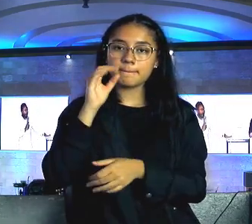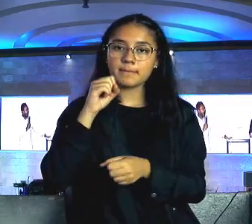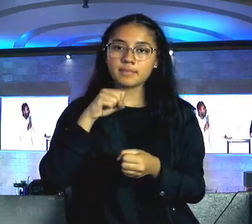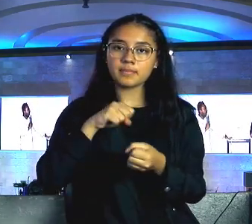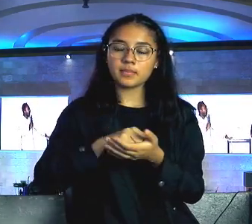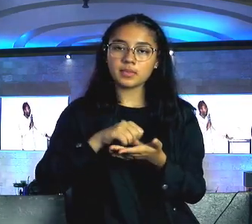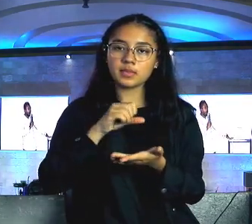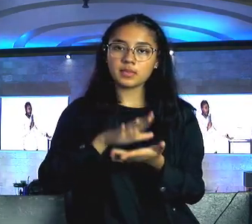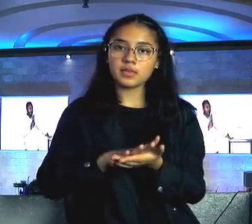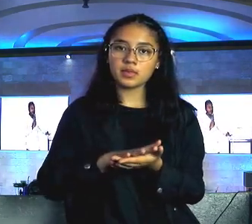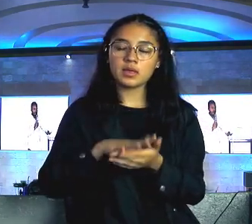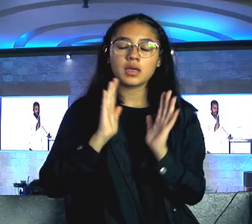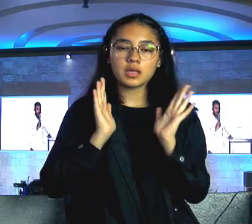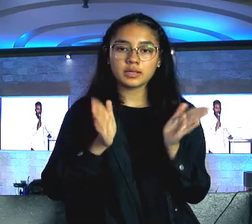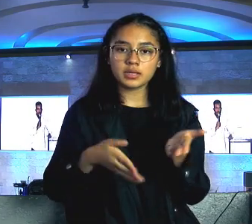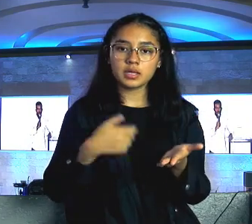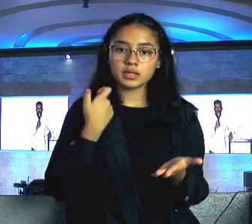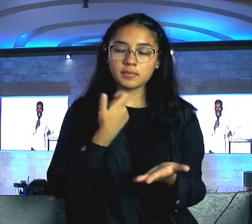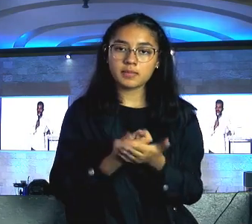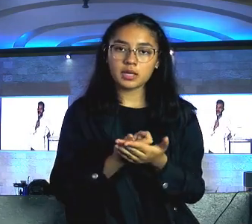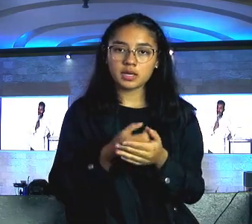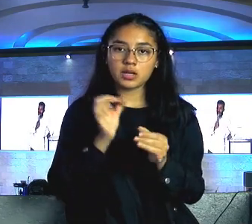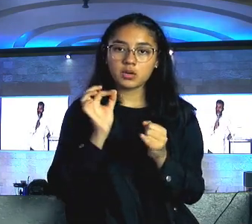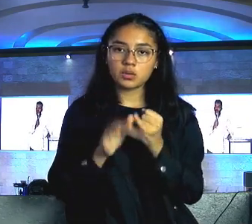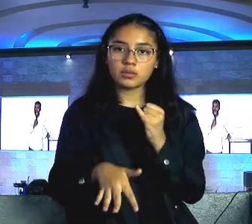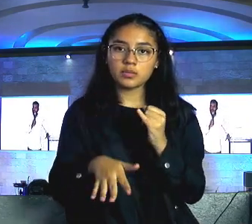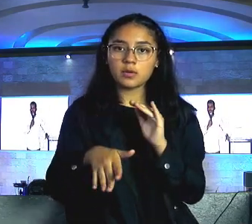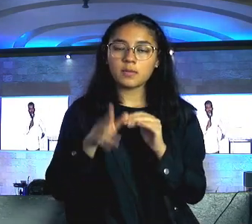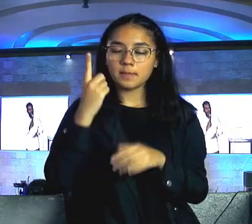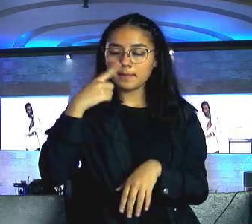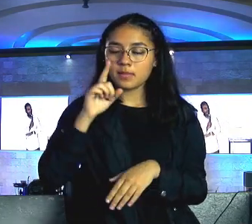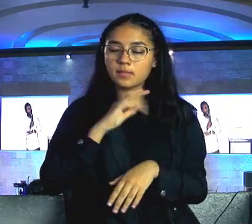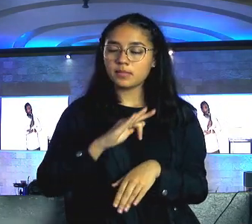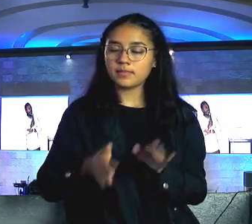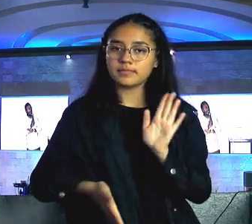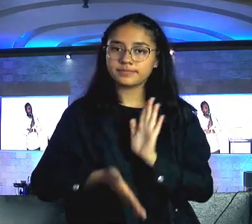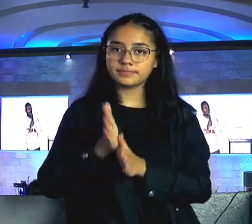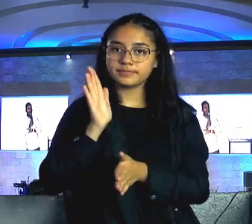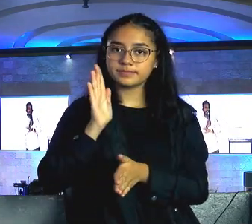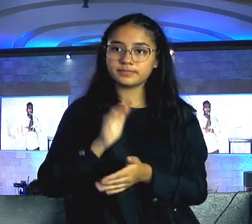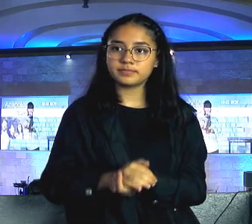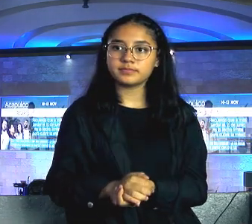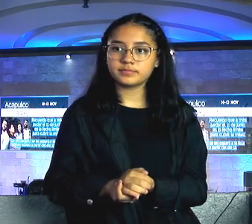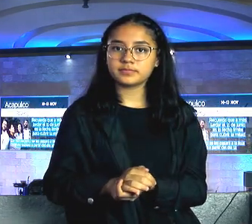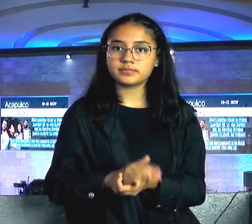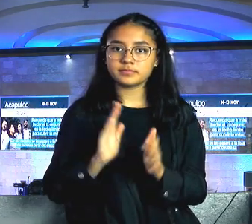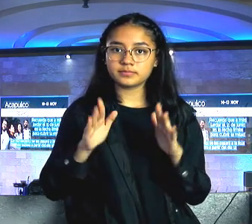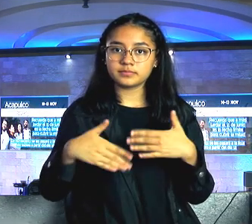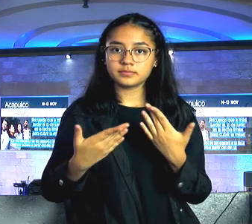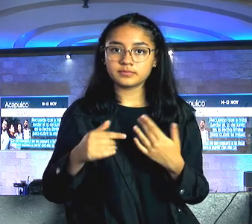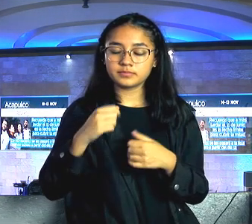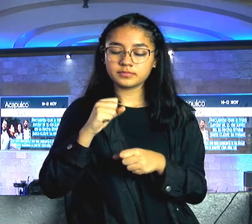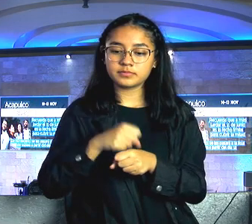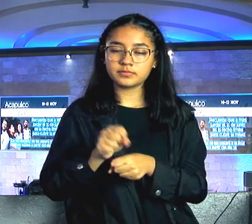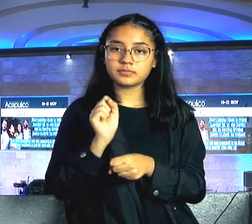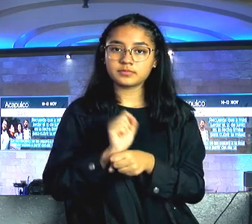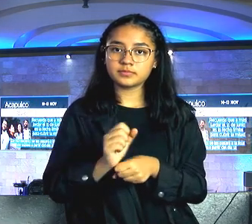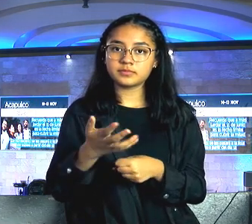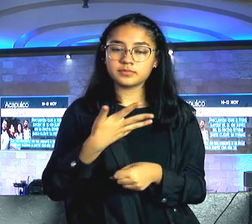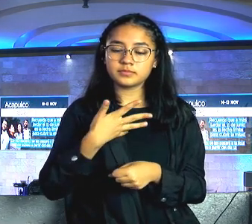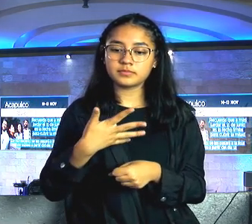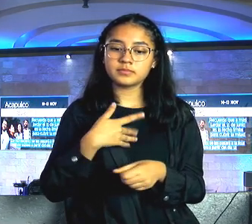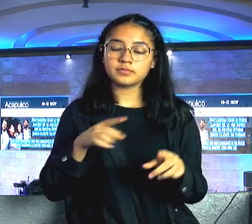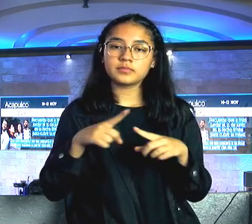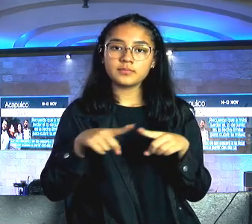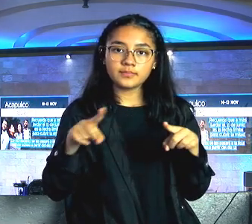pagar la última exhibición para que puedas asistir. Y recordándote que a través de la semana tenemos diferentes transmisiones, así que te